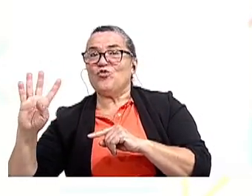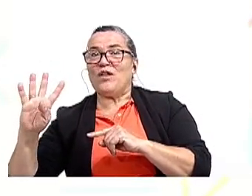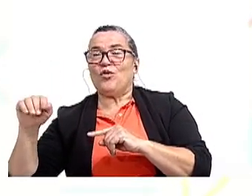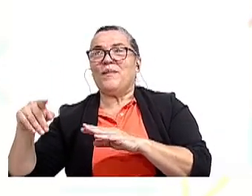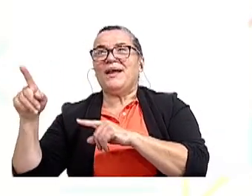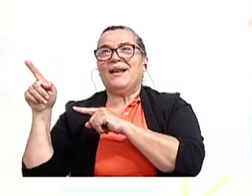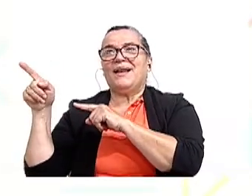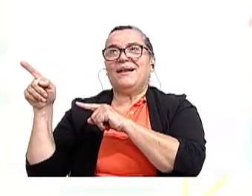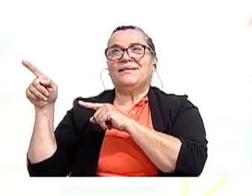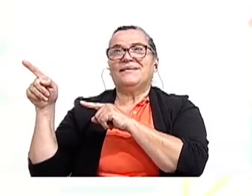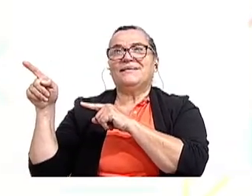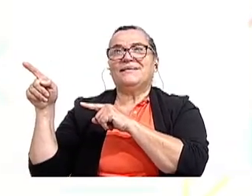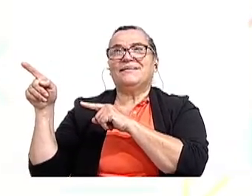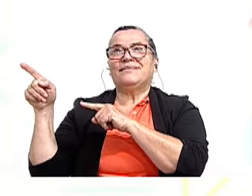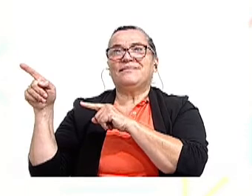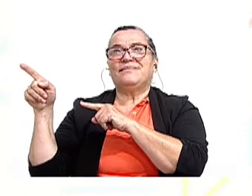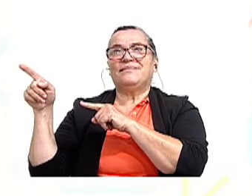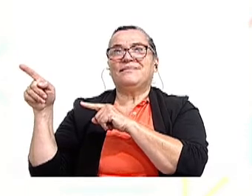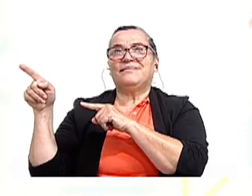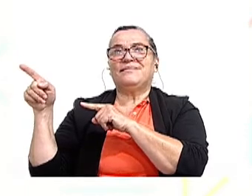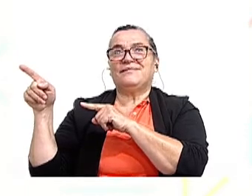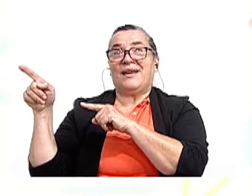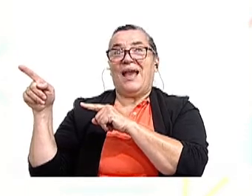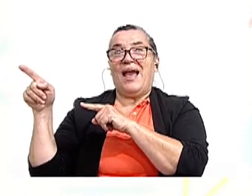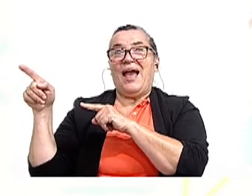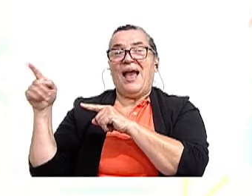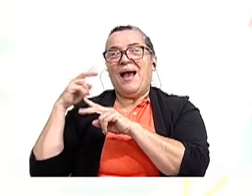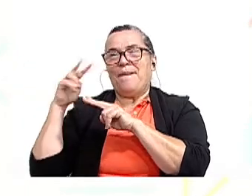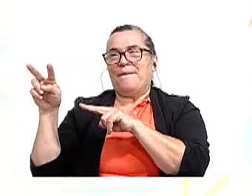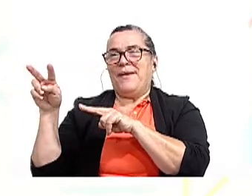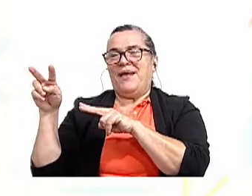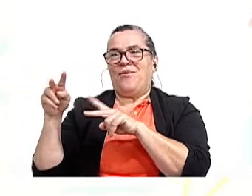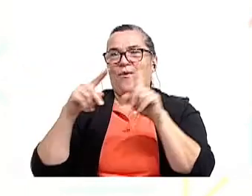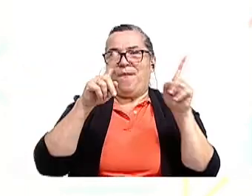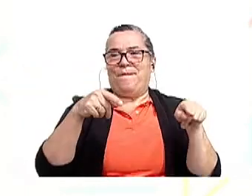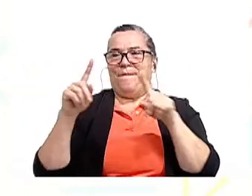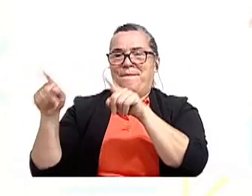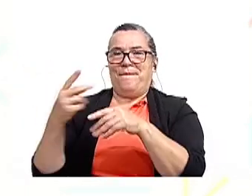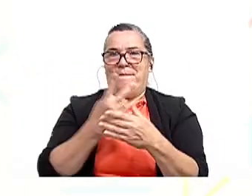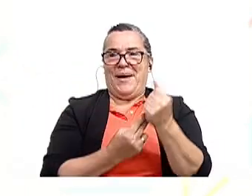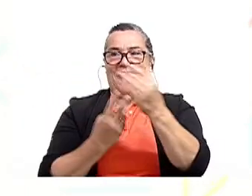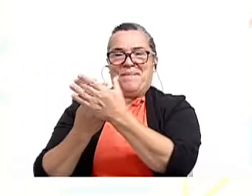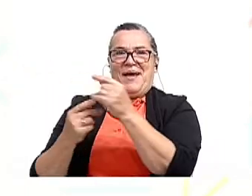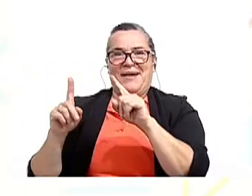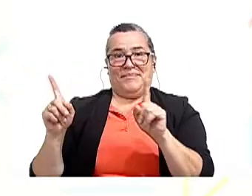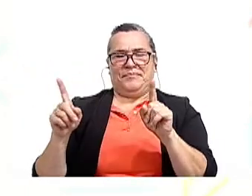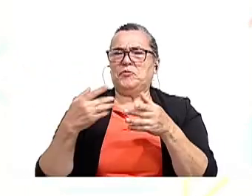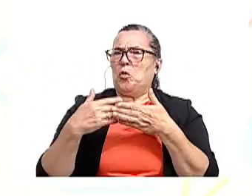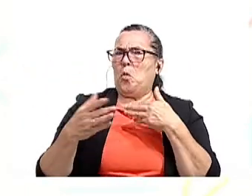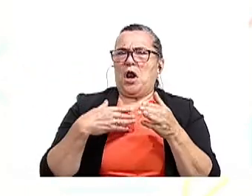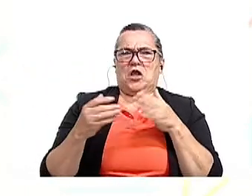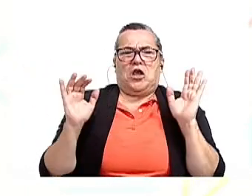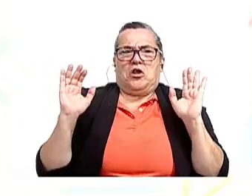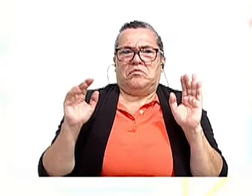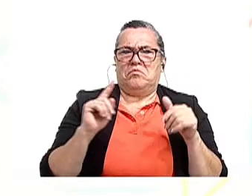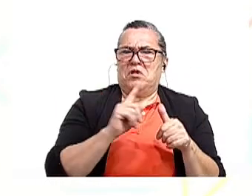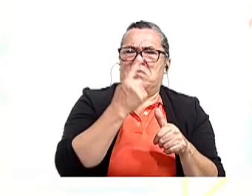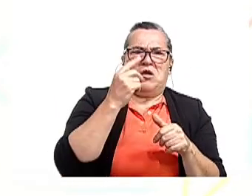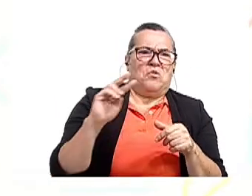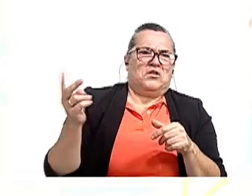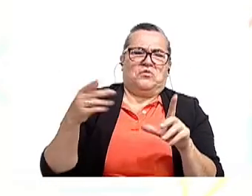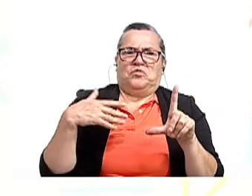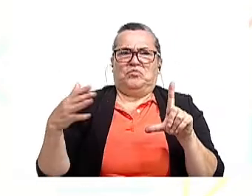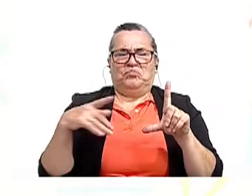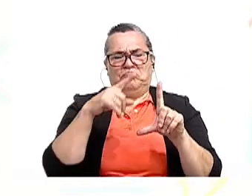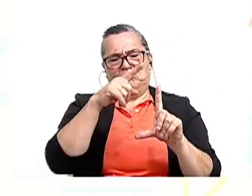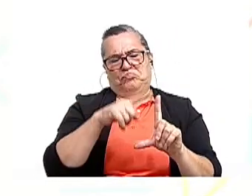10,504,000. ¿Vieron cómo obtuvimos los dos pares ordenados? Ahora bien, cualquiera de los dos puede ser el primero o el segundo. Yo